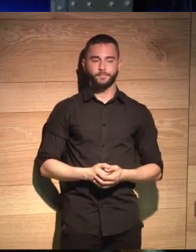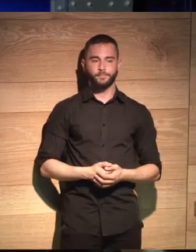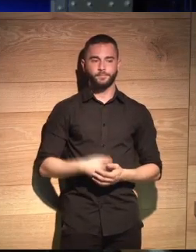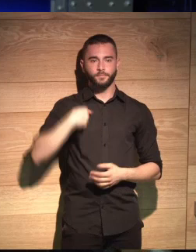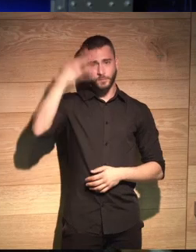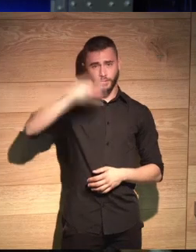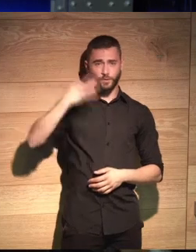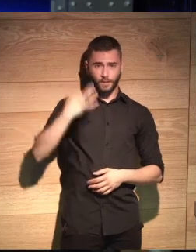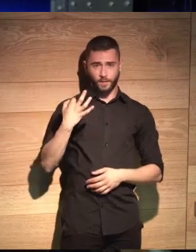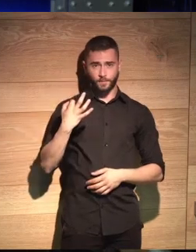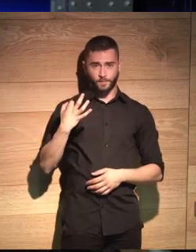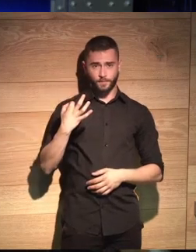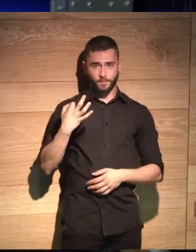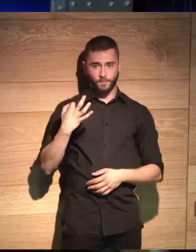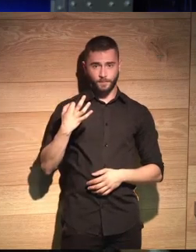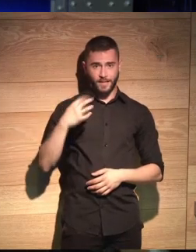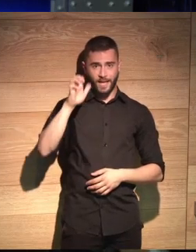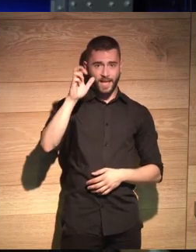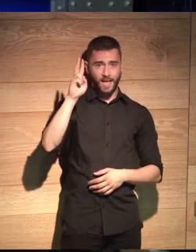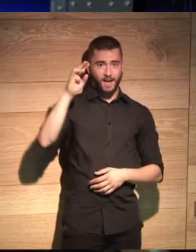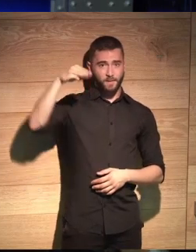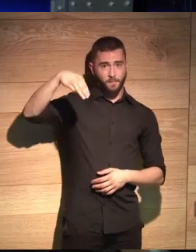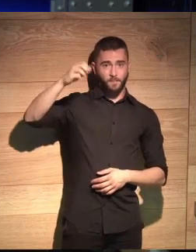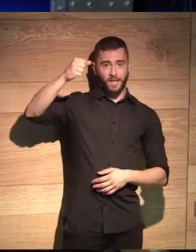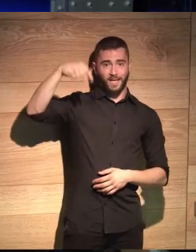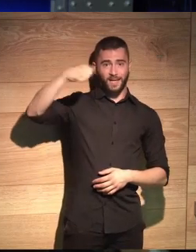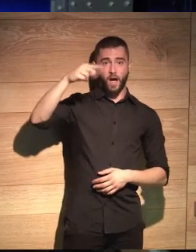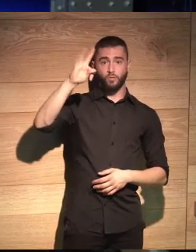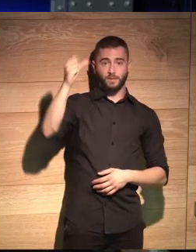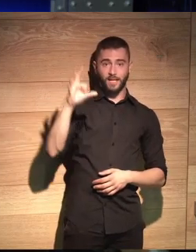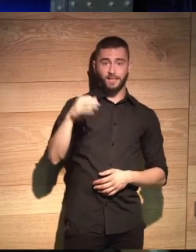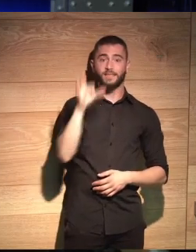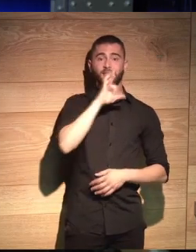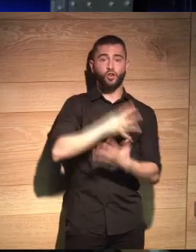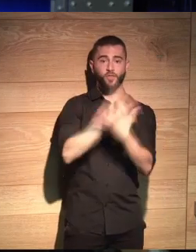Yo creo que solo los hermeneutas alemanes del siglo XIX